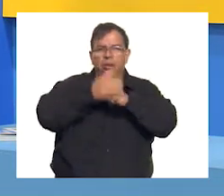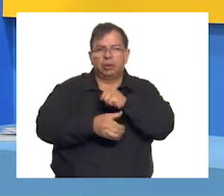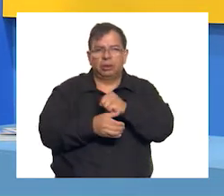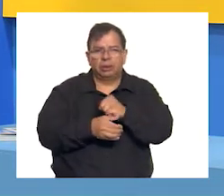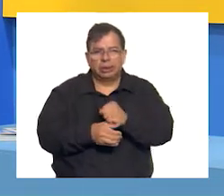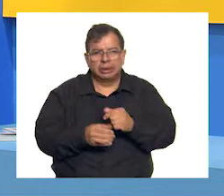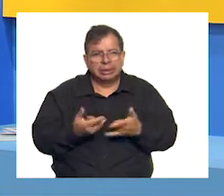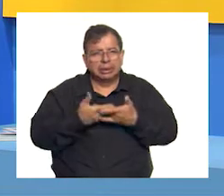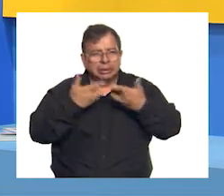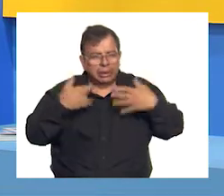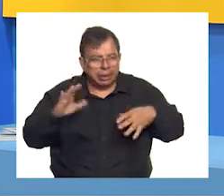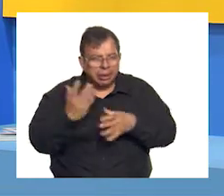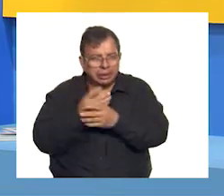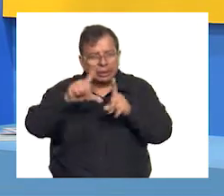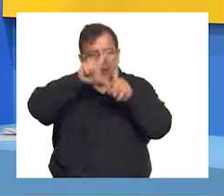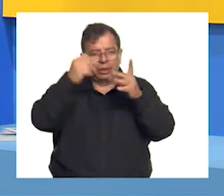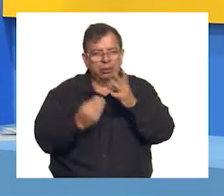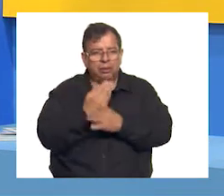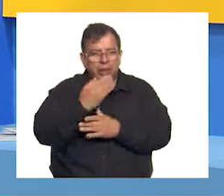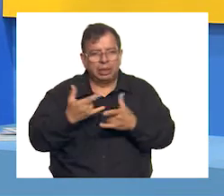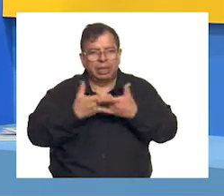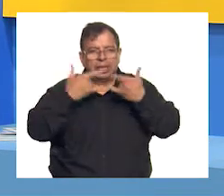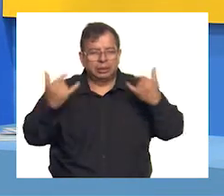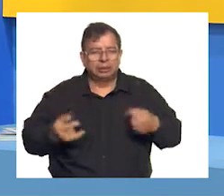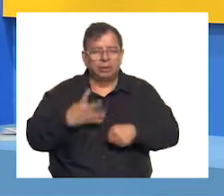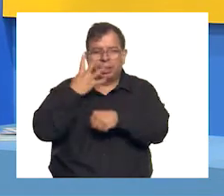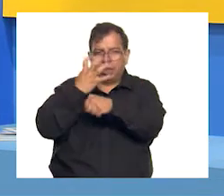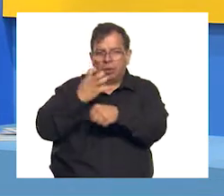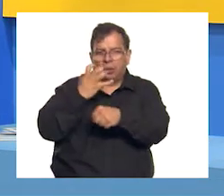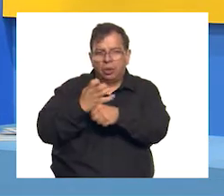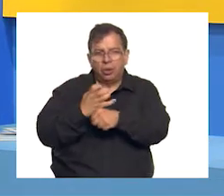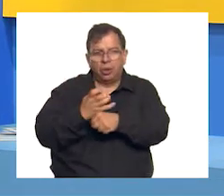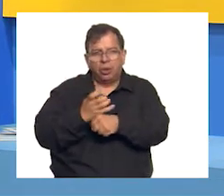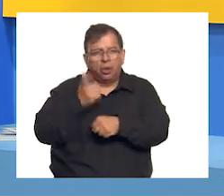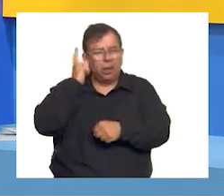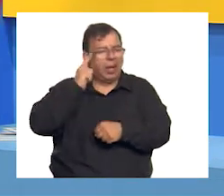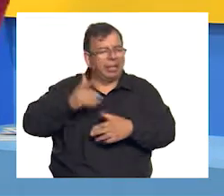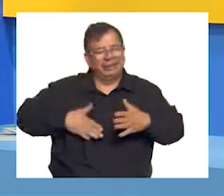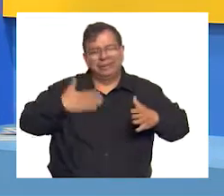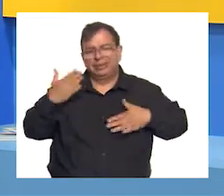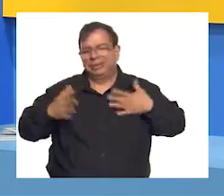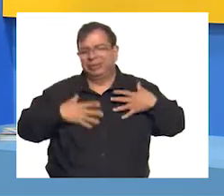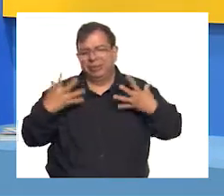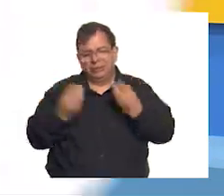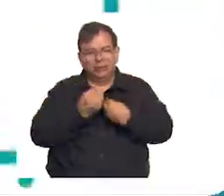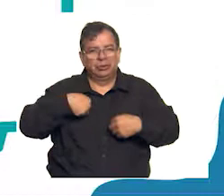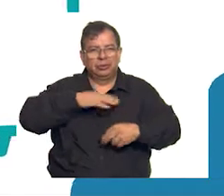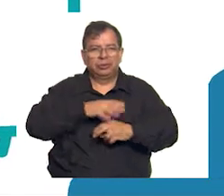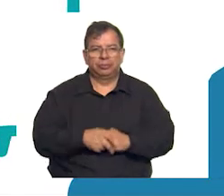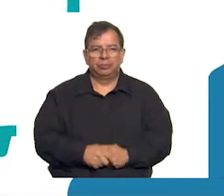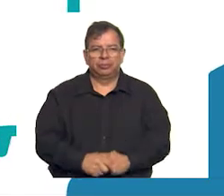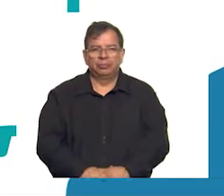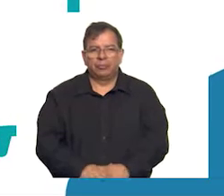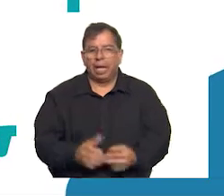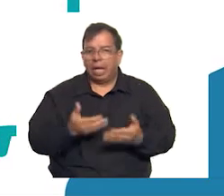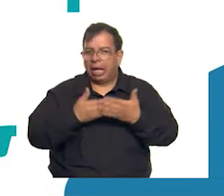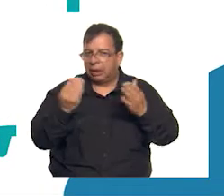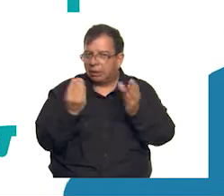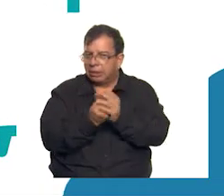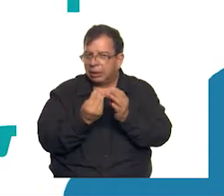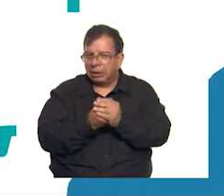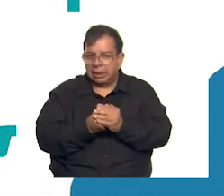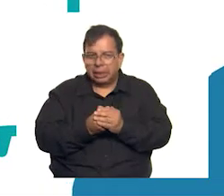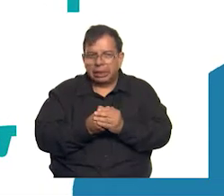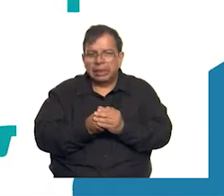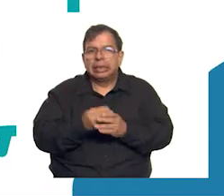con Leyendas Novohispanas de Historia de Cuarto Grado y espero que lo hayan disfrutado tanto como nosotras. A continuación,